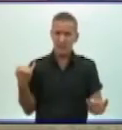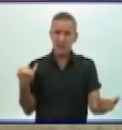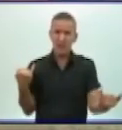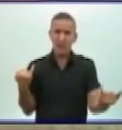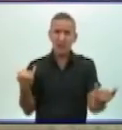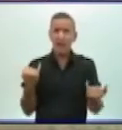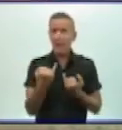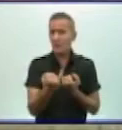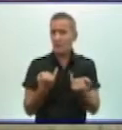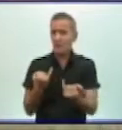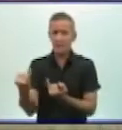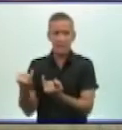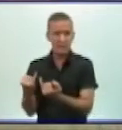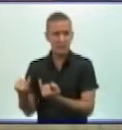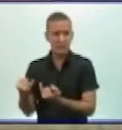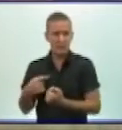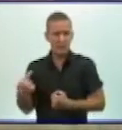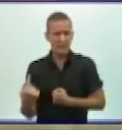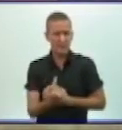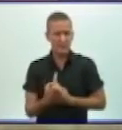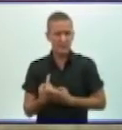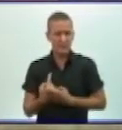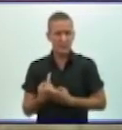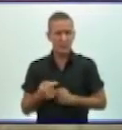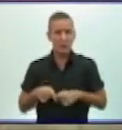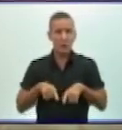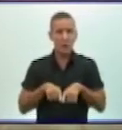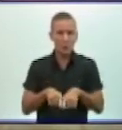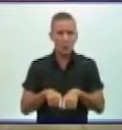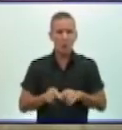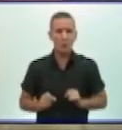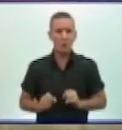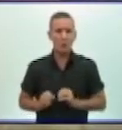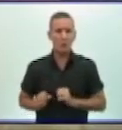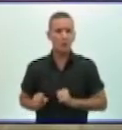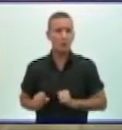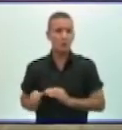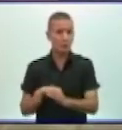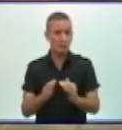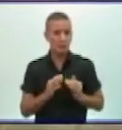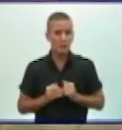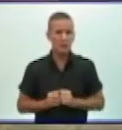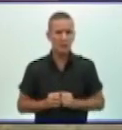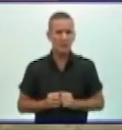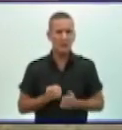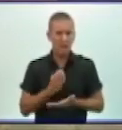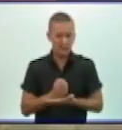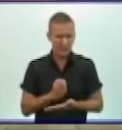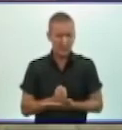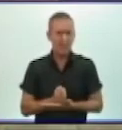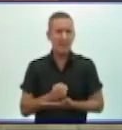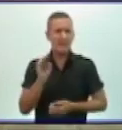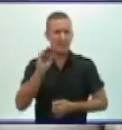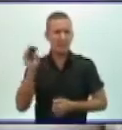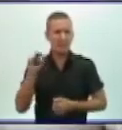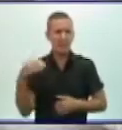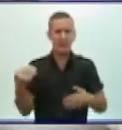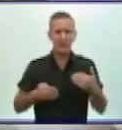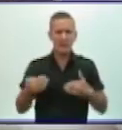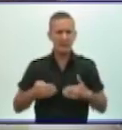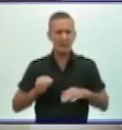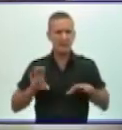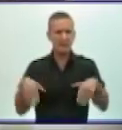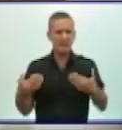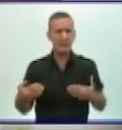alumnos, y a la vez con la comunidad. Pero a mí me gustaría, por ejemplo, en el caso de ustedes, saber desde la escuela qué actividades les asignan.